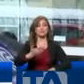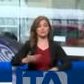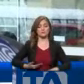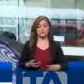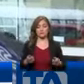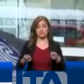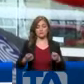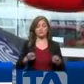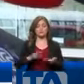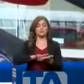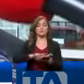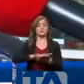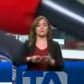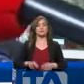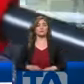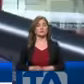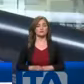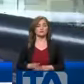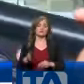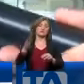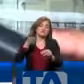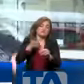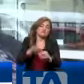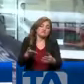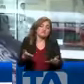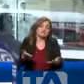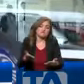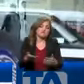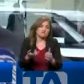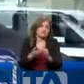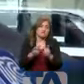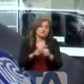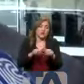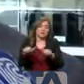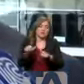presidir la sesión, que tendrá como objetivo únicamente ya resolver las